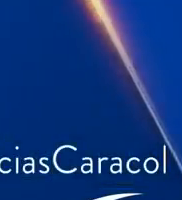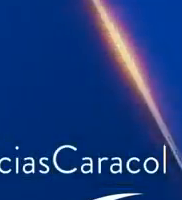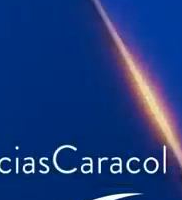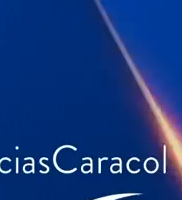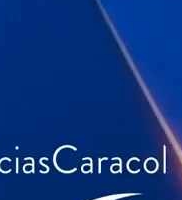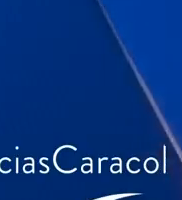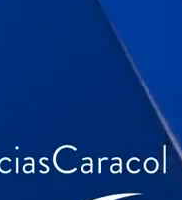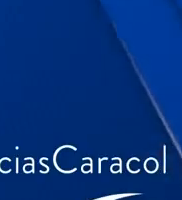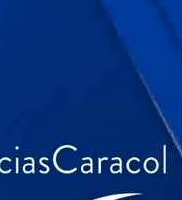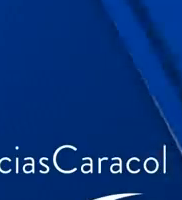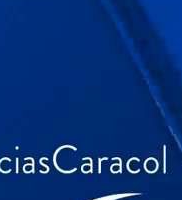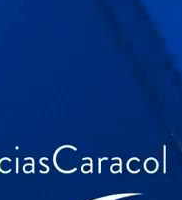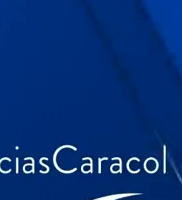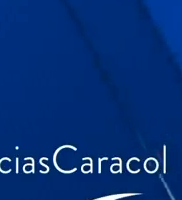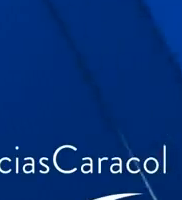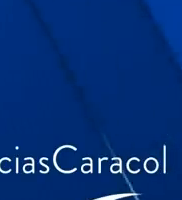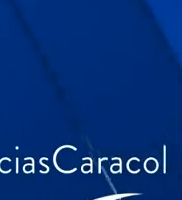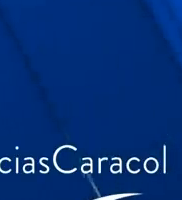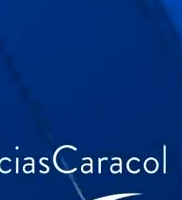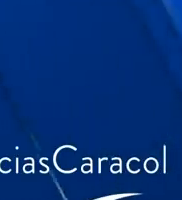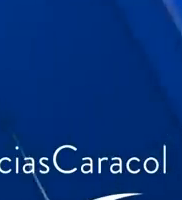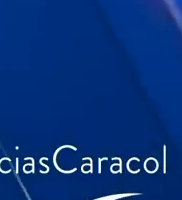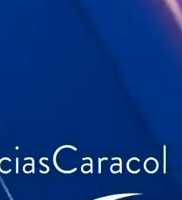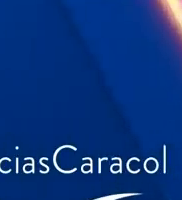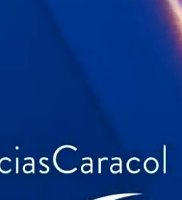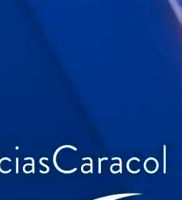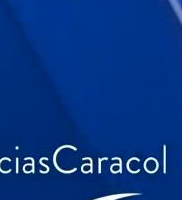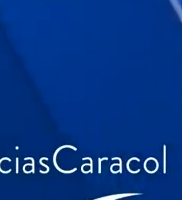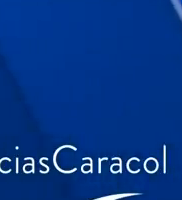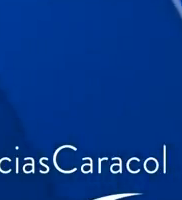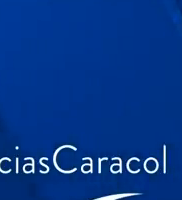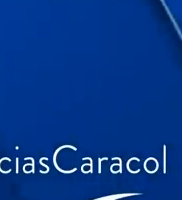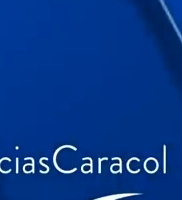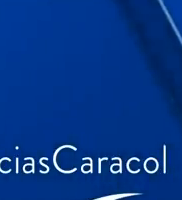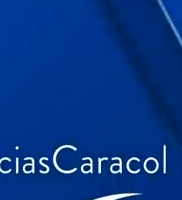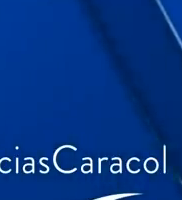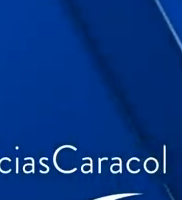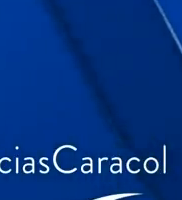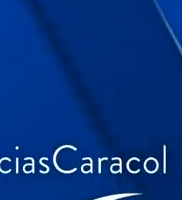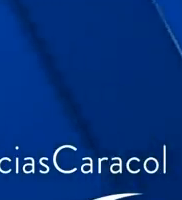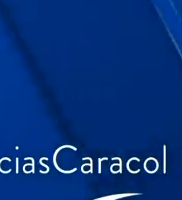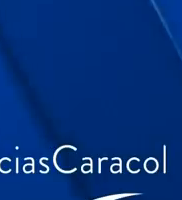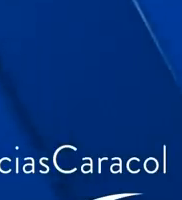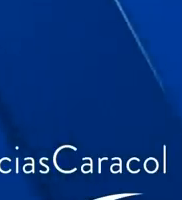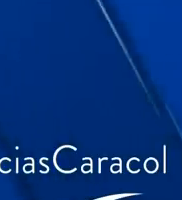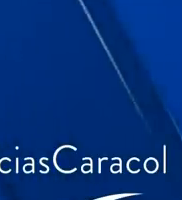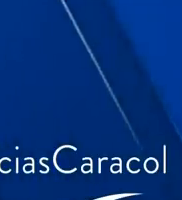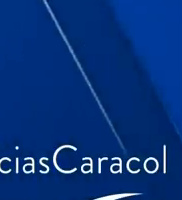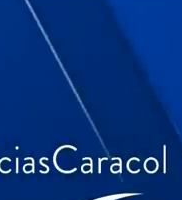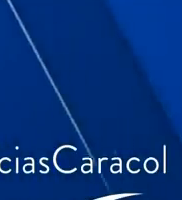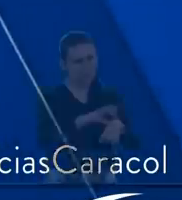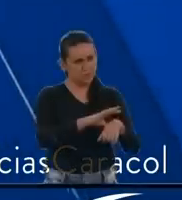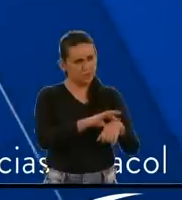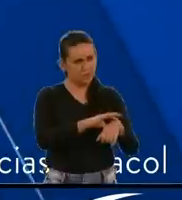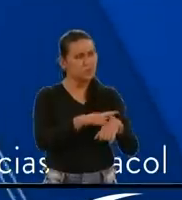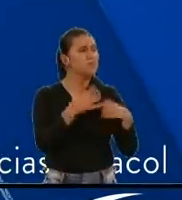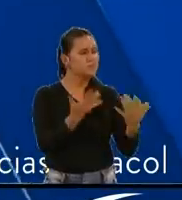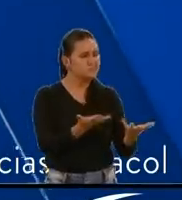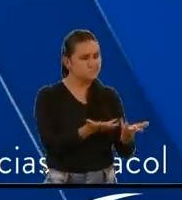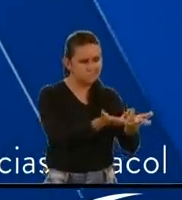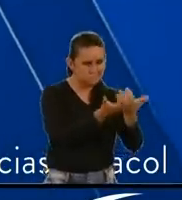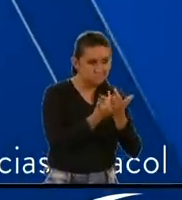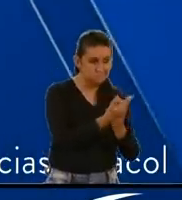importancia de ampliar la práctica de pruebas COVID. Quiero detenerme en este punto, doctor, porque ya le he escuchado. Lo que nos está diciendo es entonces que por